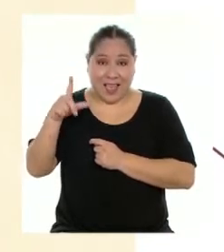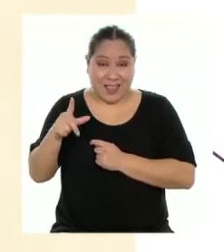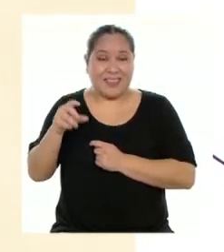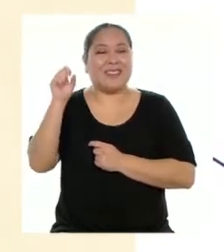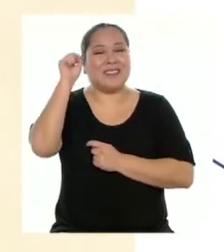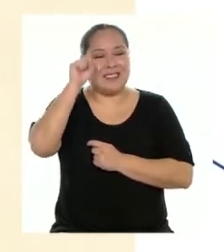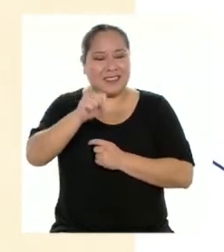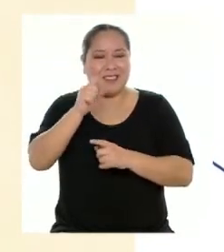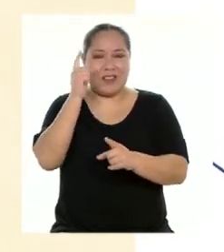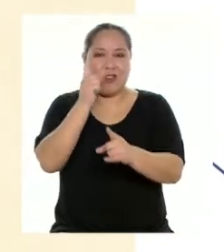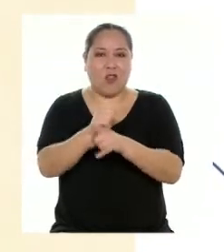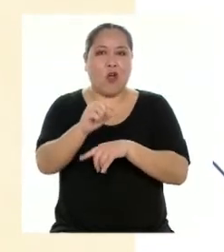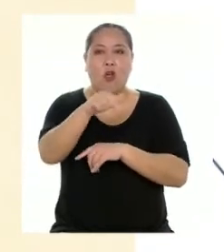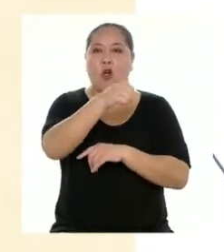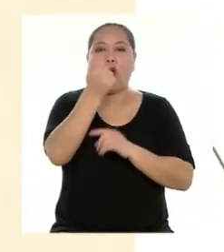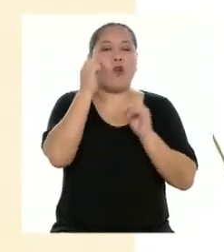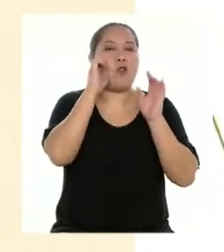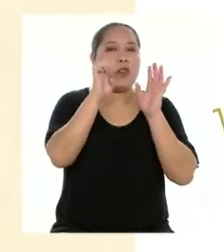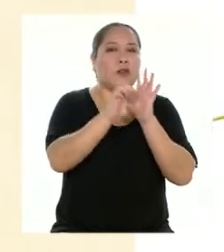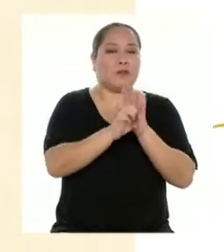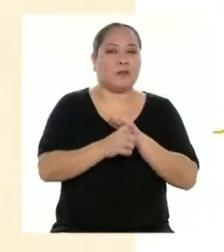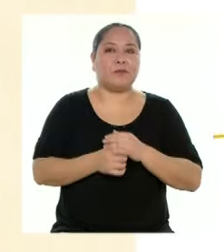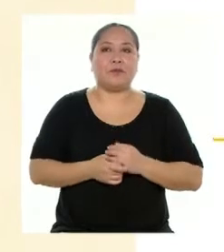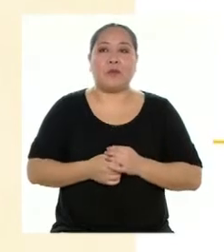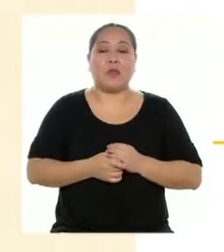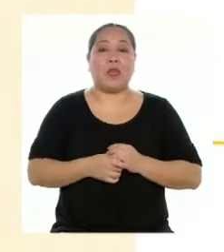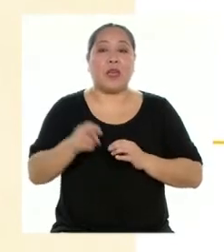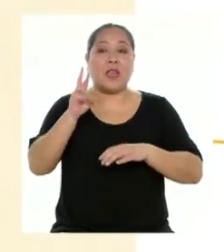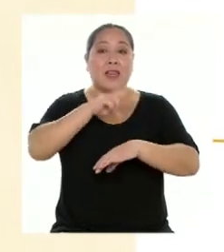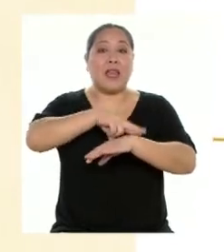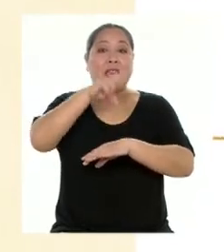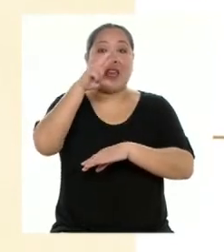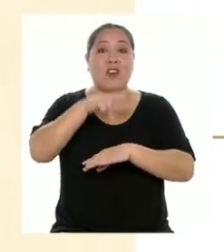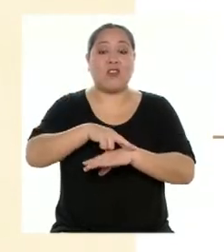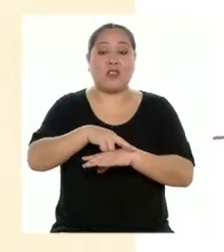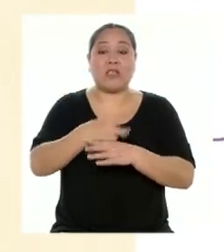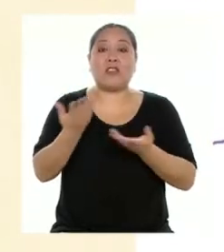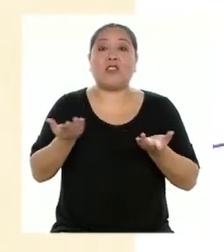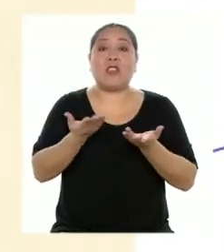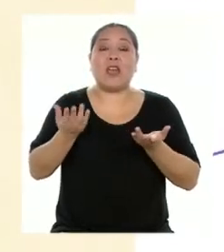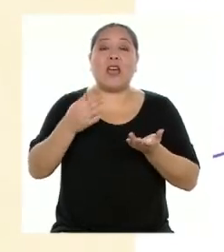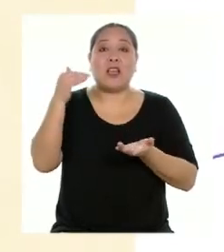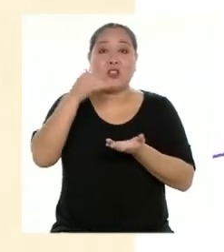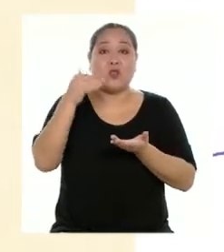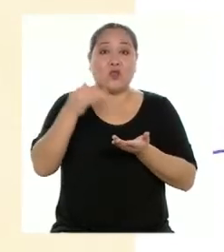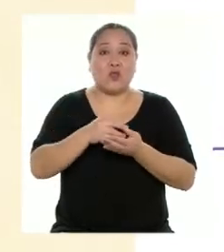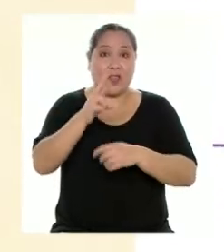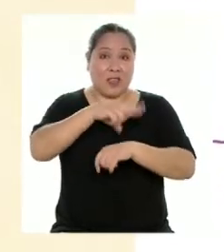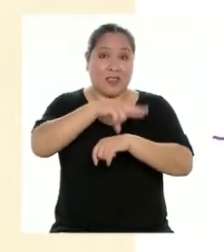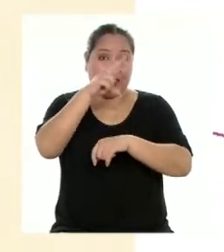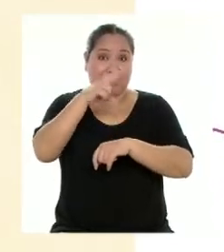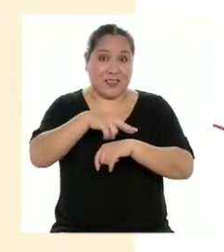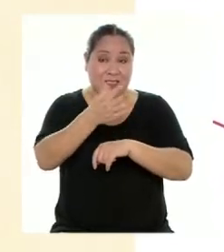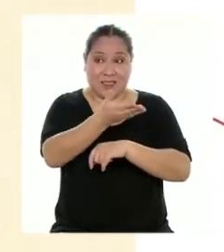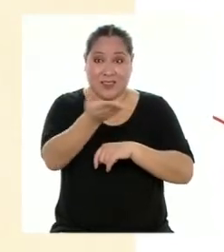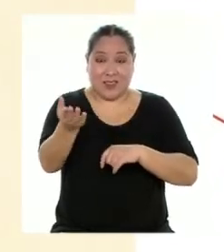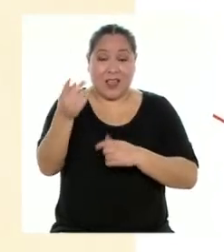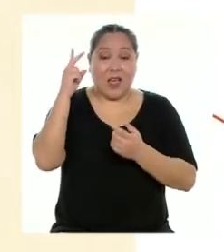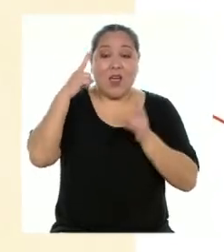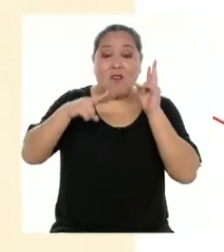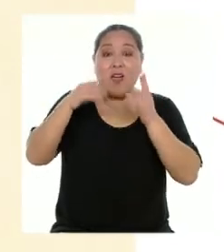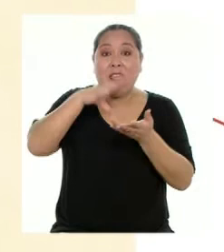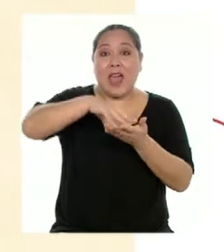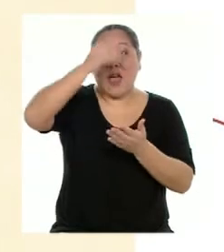con otro ejemplo. Las regiones donde están los estudiantes de primero de secundaria que están viendo Aprendo en Casa en este